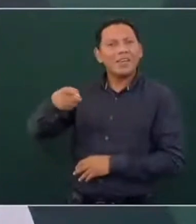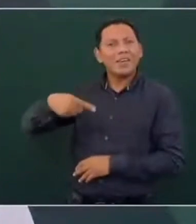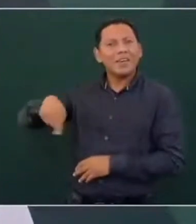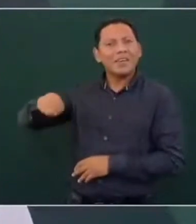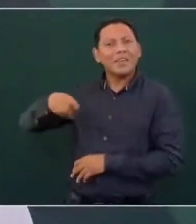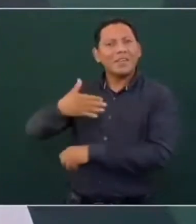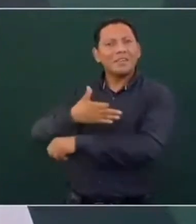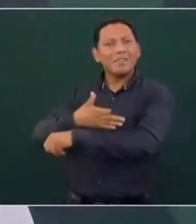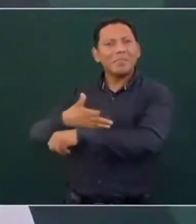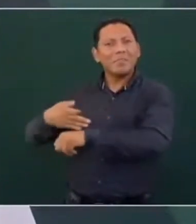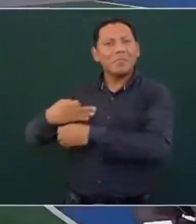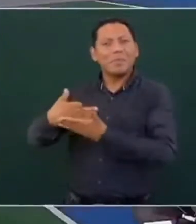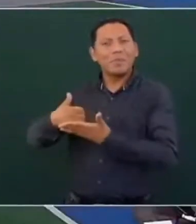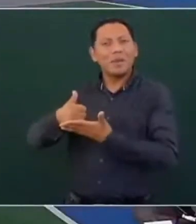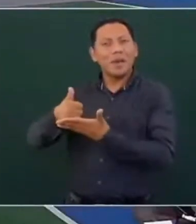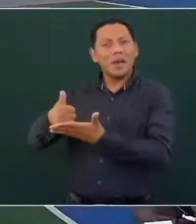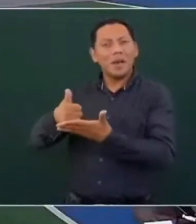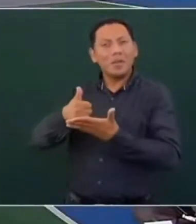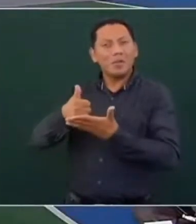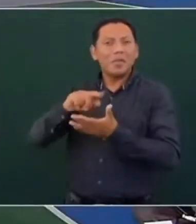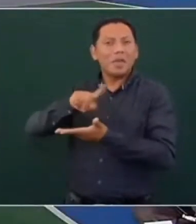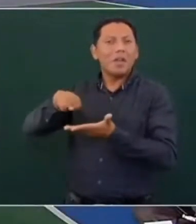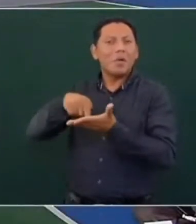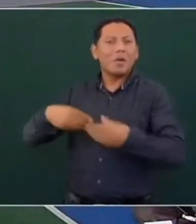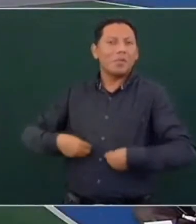la familia, en la comunidad.